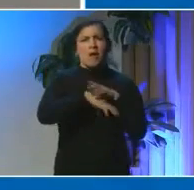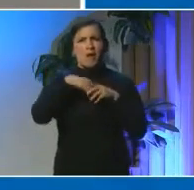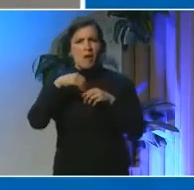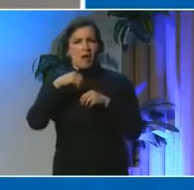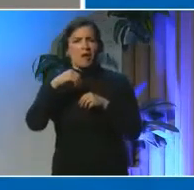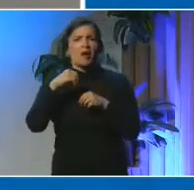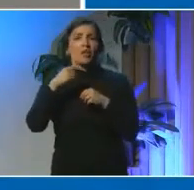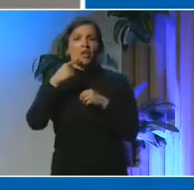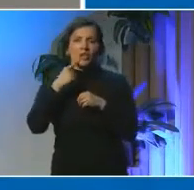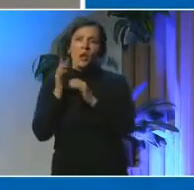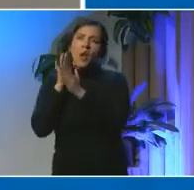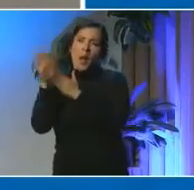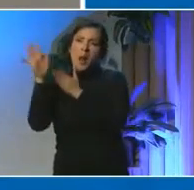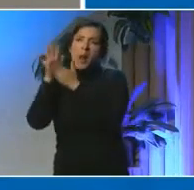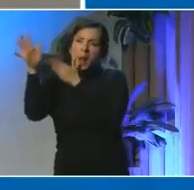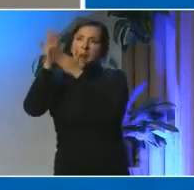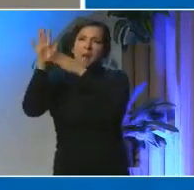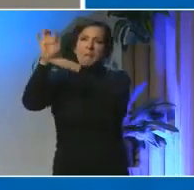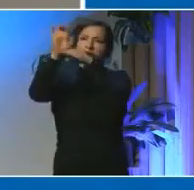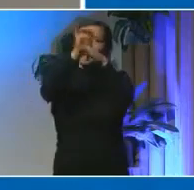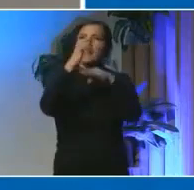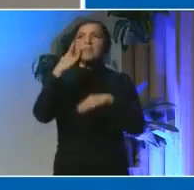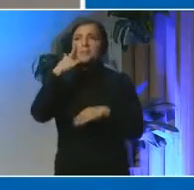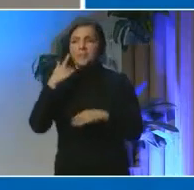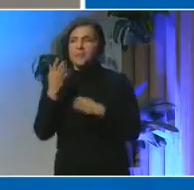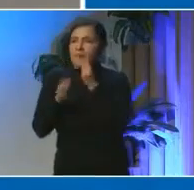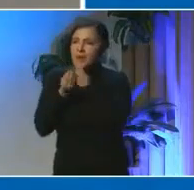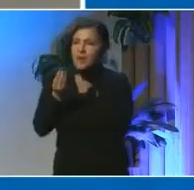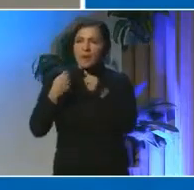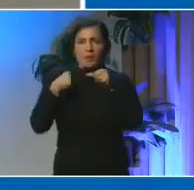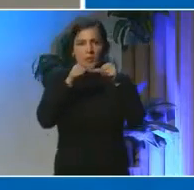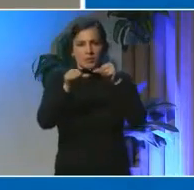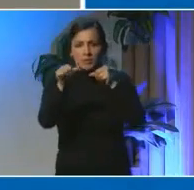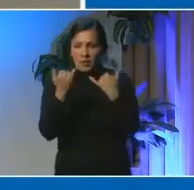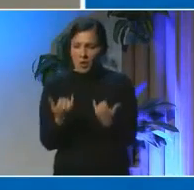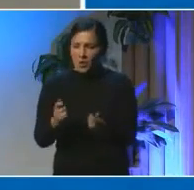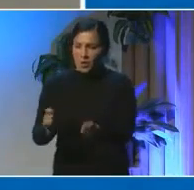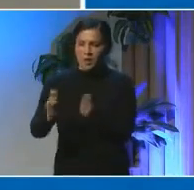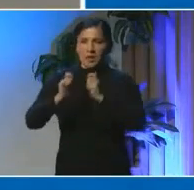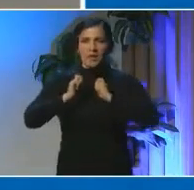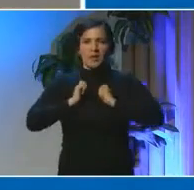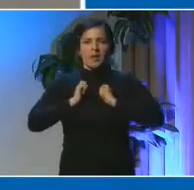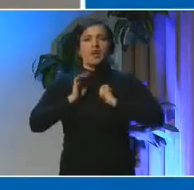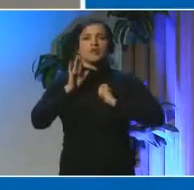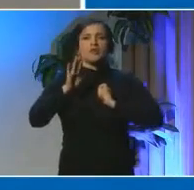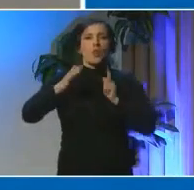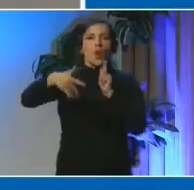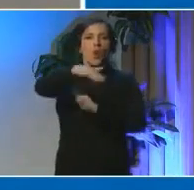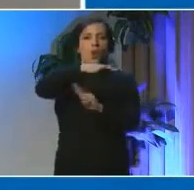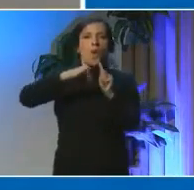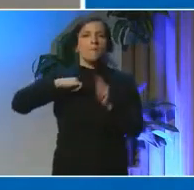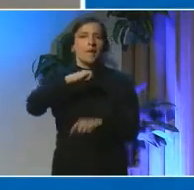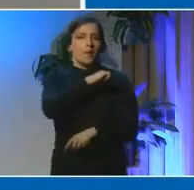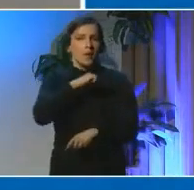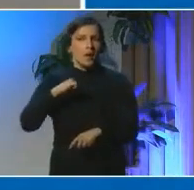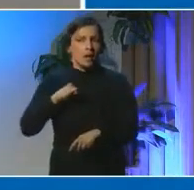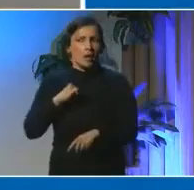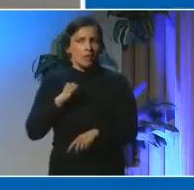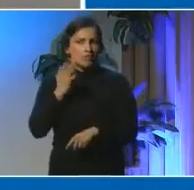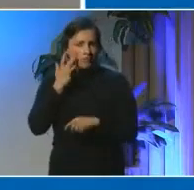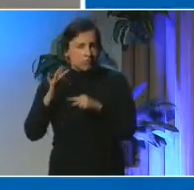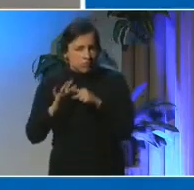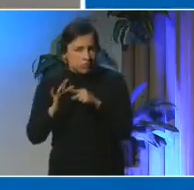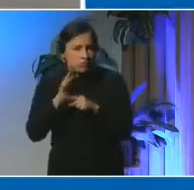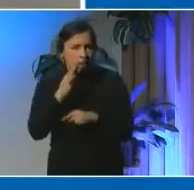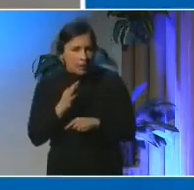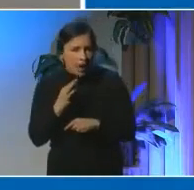cuento A las empresas de hacer sostenibilidad y ahora me tocó irme al sector privado a ver si eso era verdad y se podía hacer e